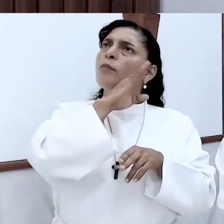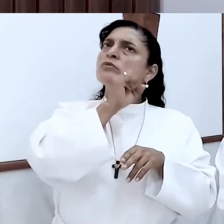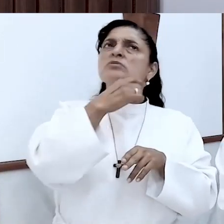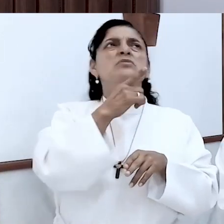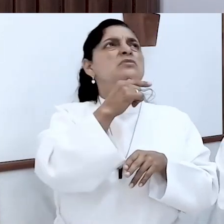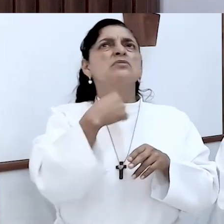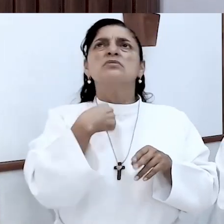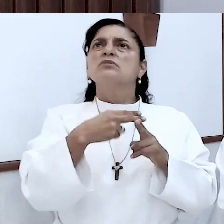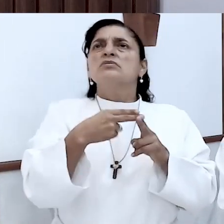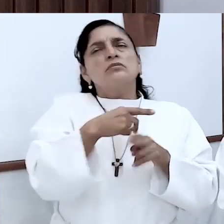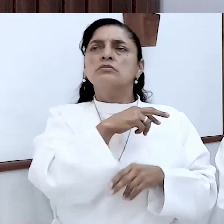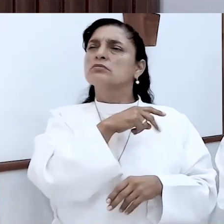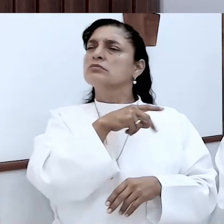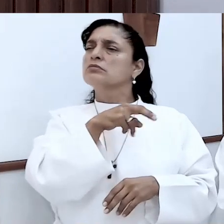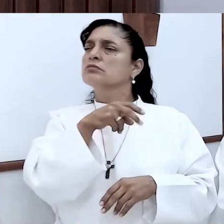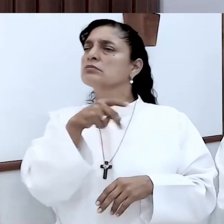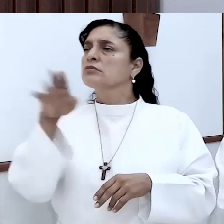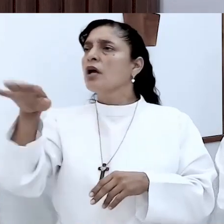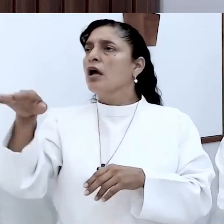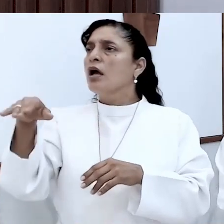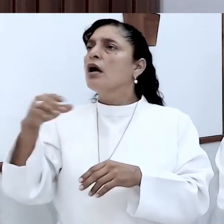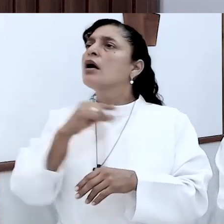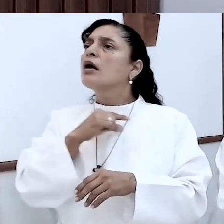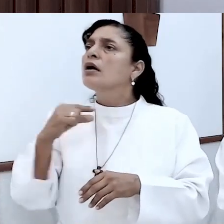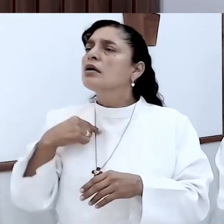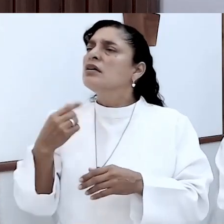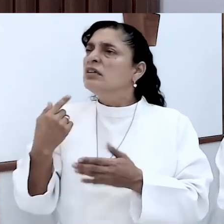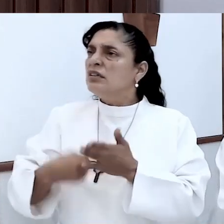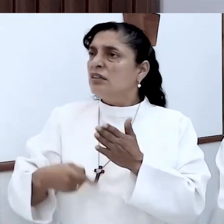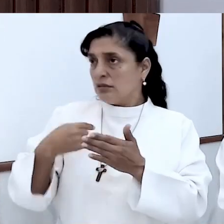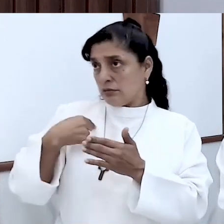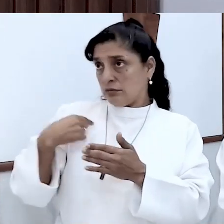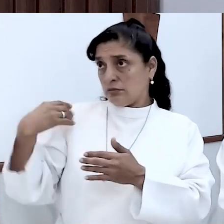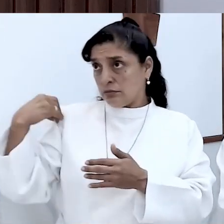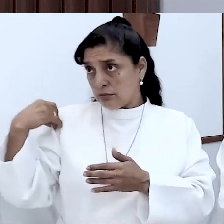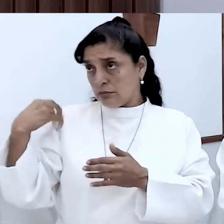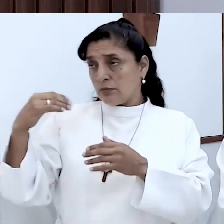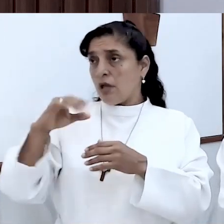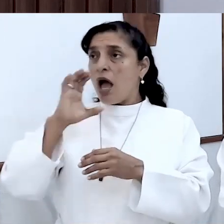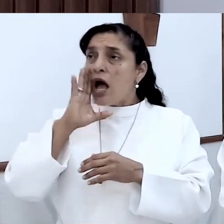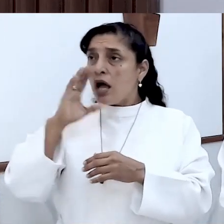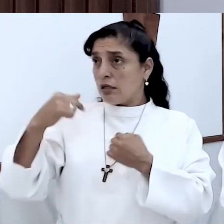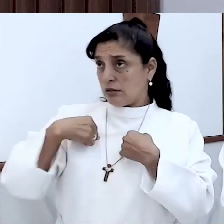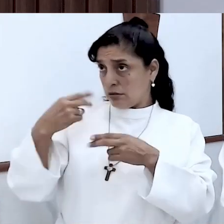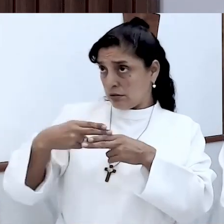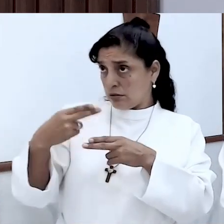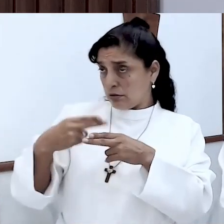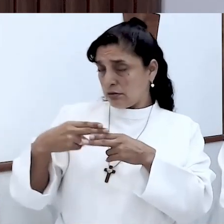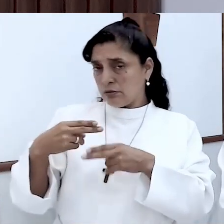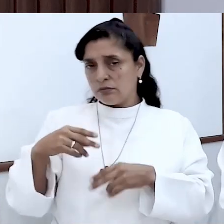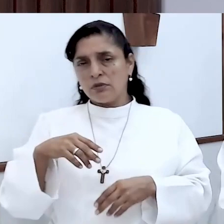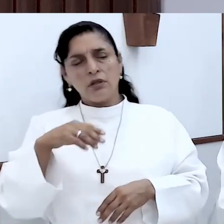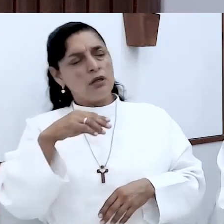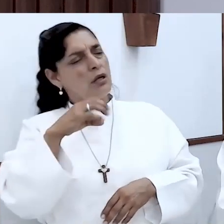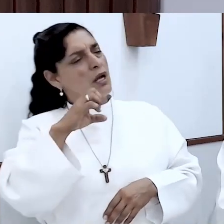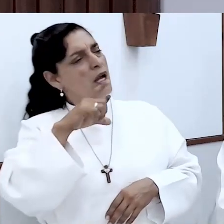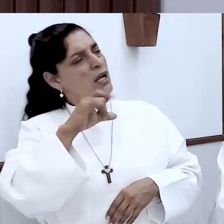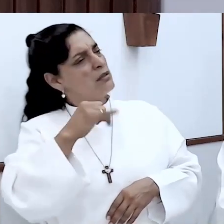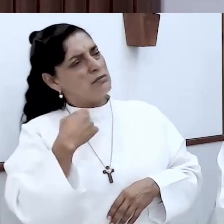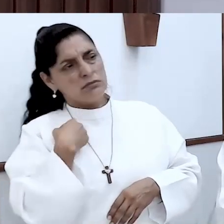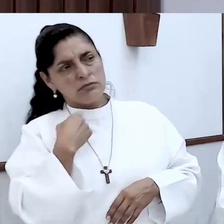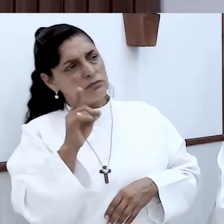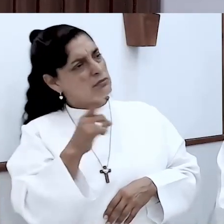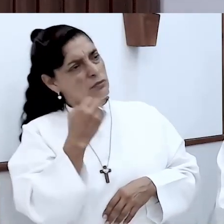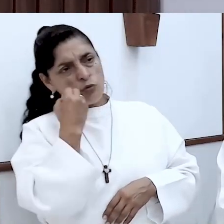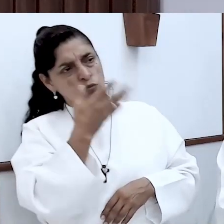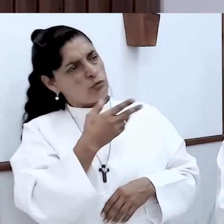donde estaba Elí y le dijo: «Aquí estoy, ¿para qué me llamaste?». Respondió Elí: «No te he